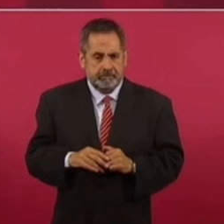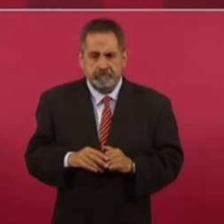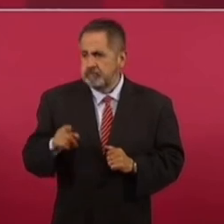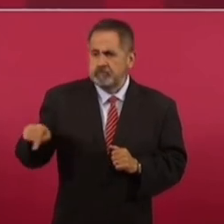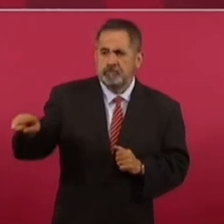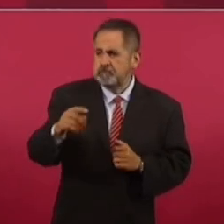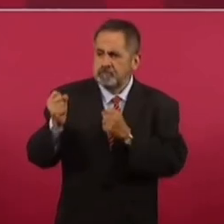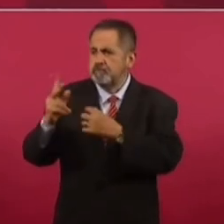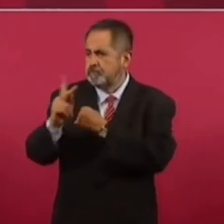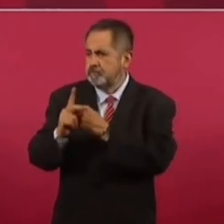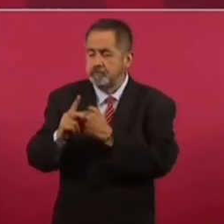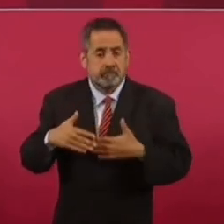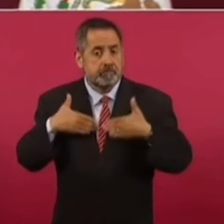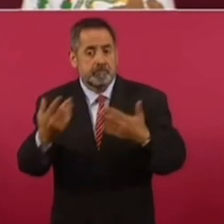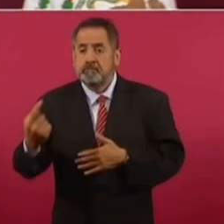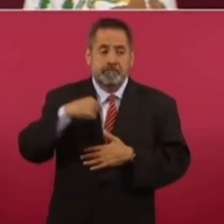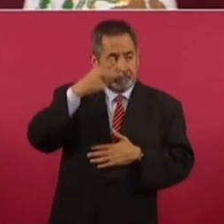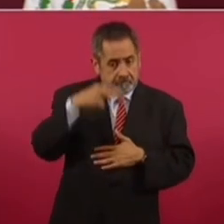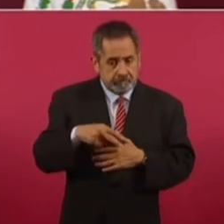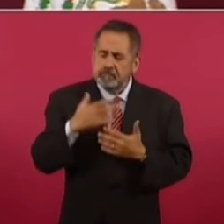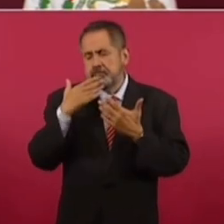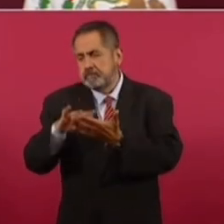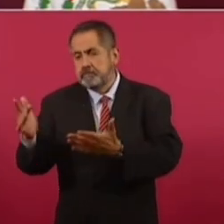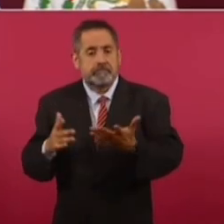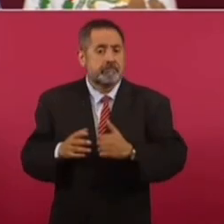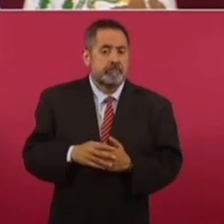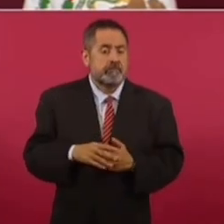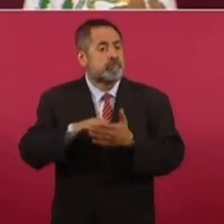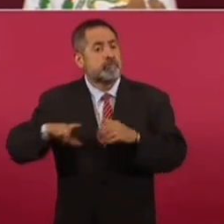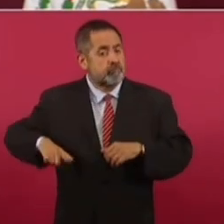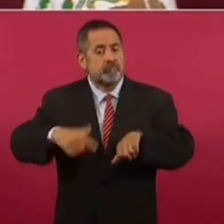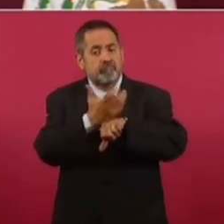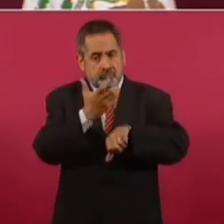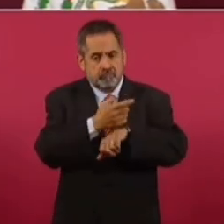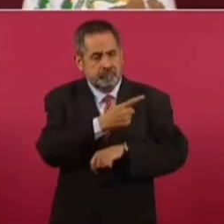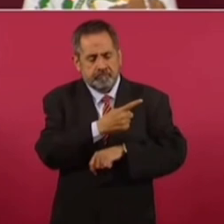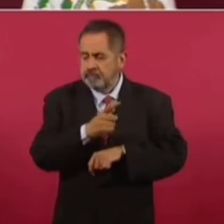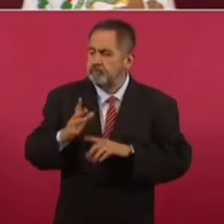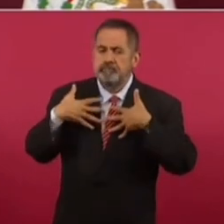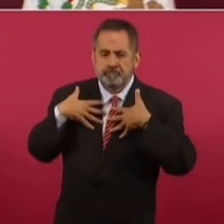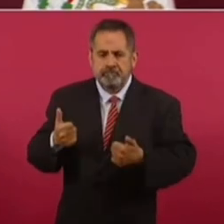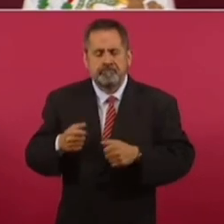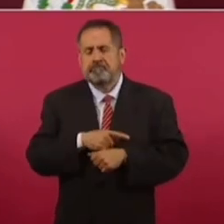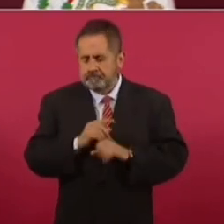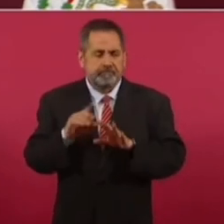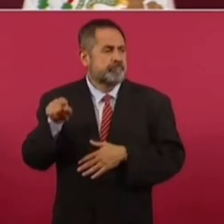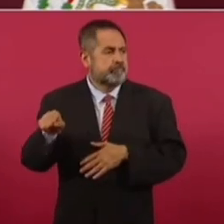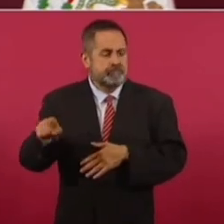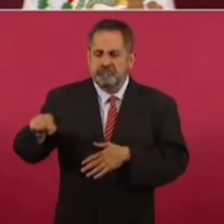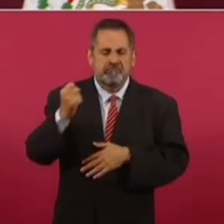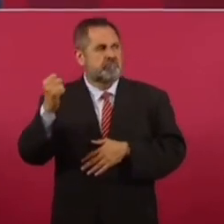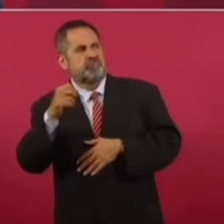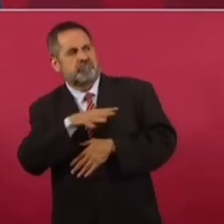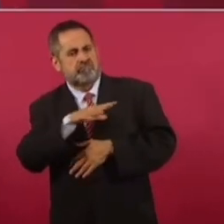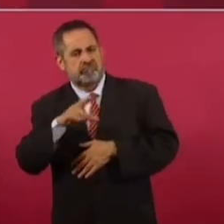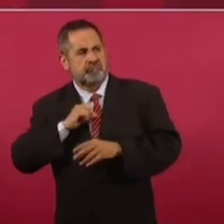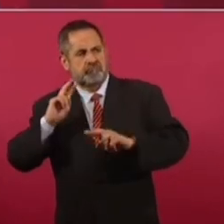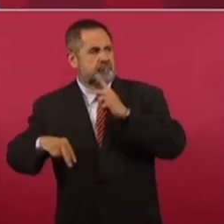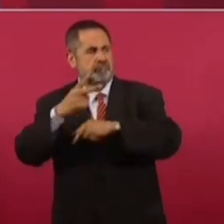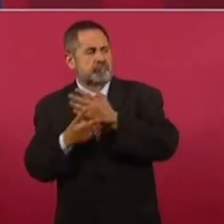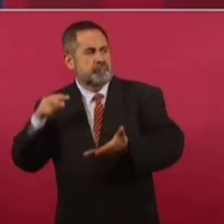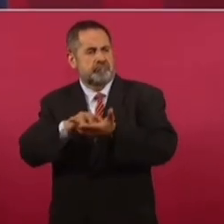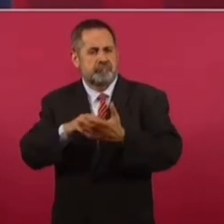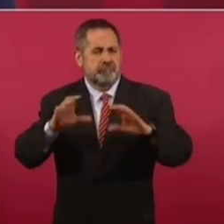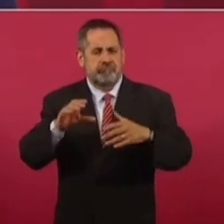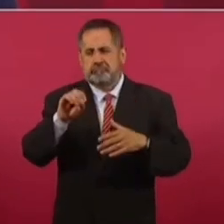confían en México. El gobierno de Estados Unidos entendió el porqué de nuestra protesta al no asistir a la